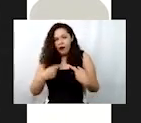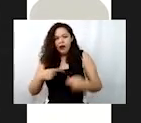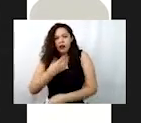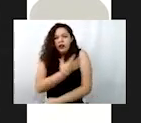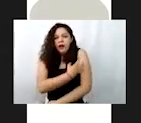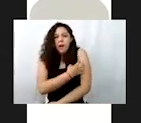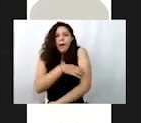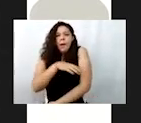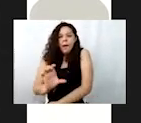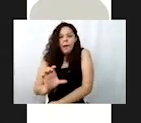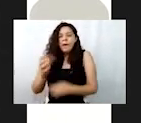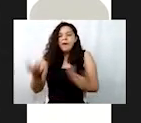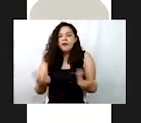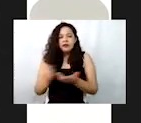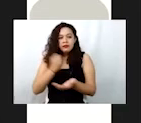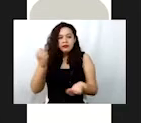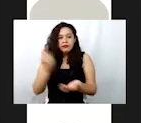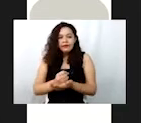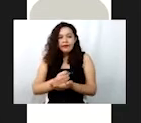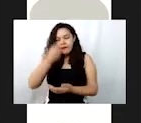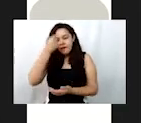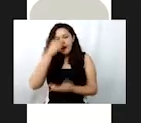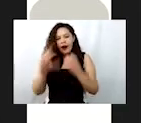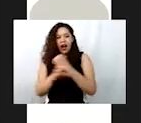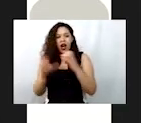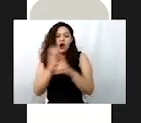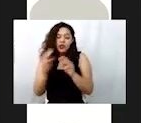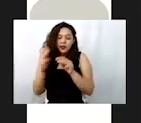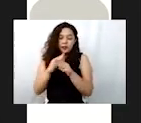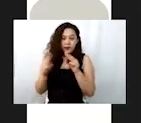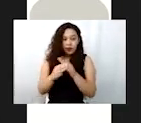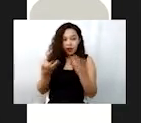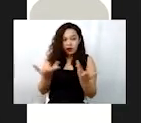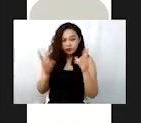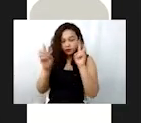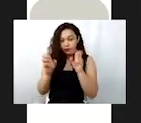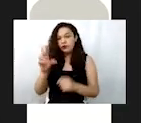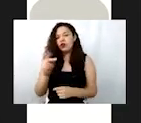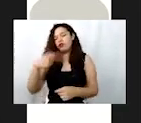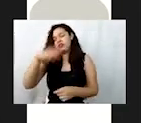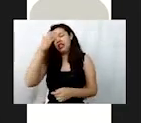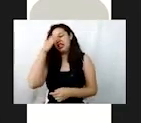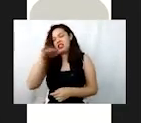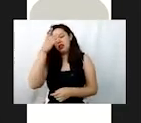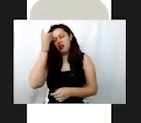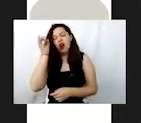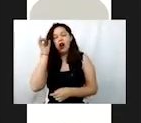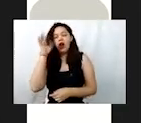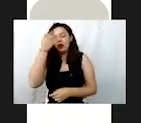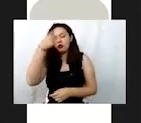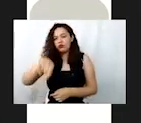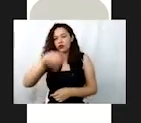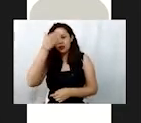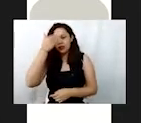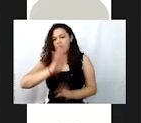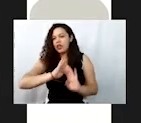que no necesariamente tienen que ver con cosas materiales, ¿no? Eso lo saben ustedes mejor que yo. Sin embargo, pues bueno, para